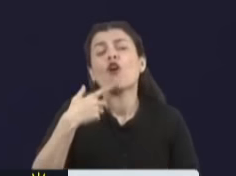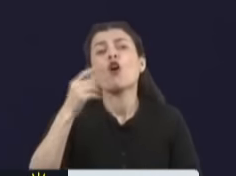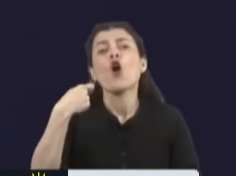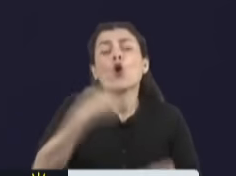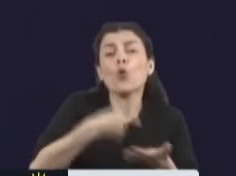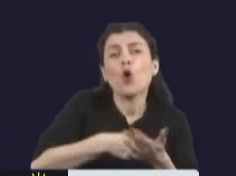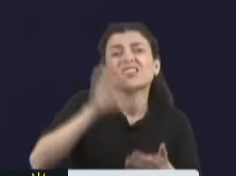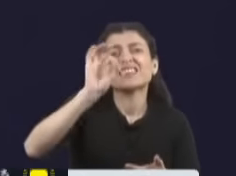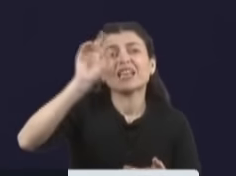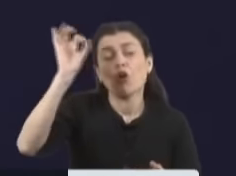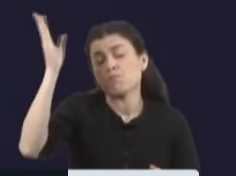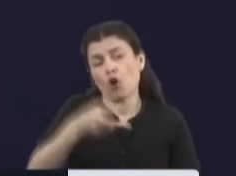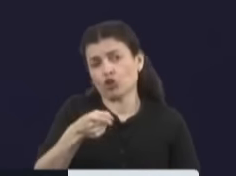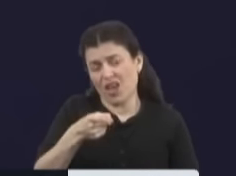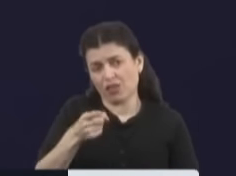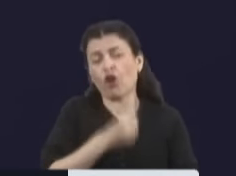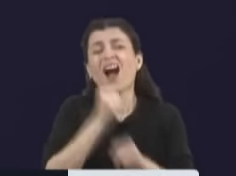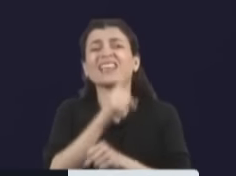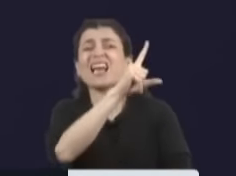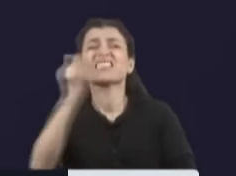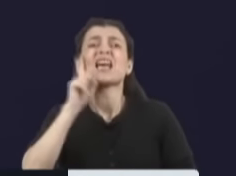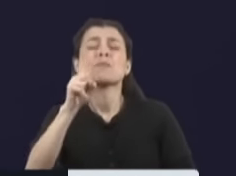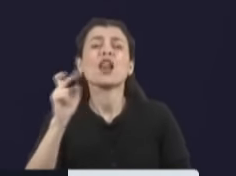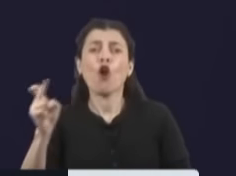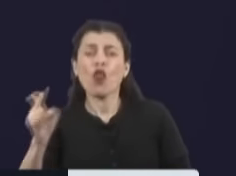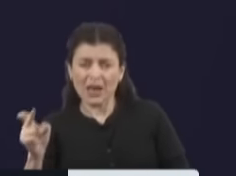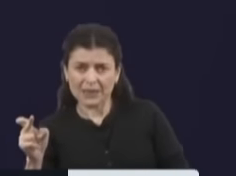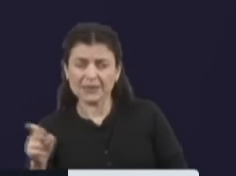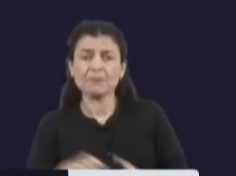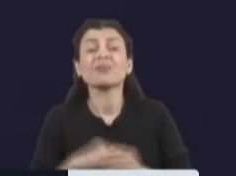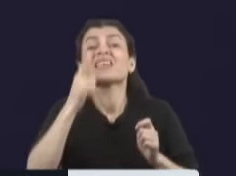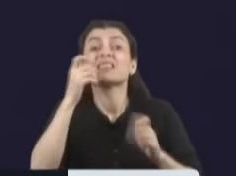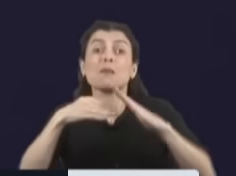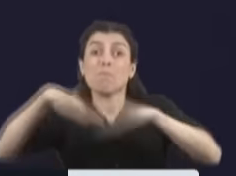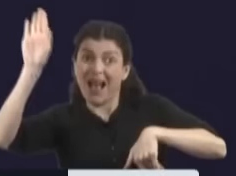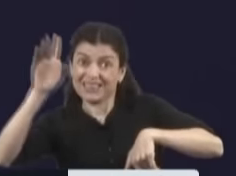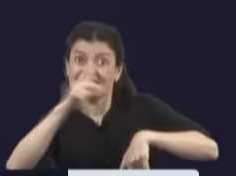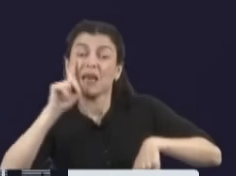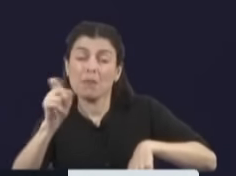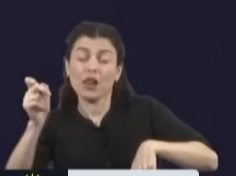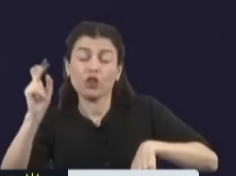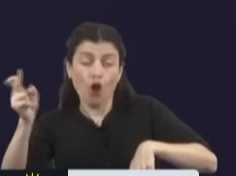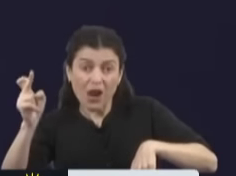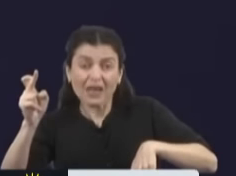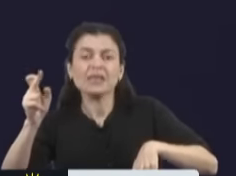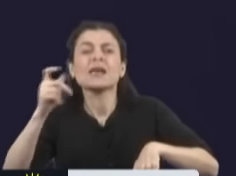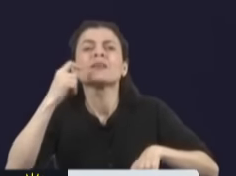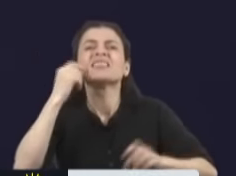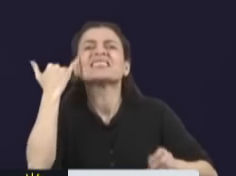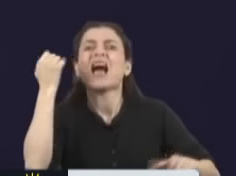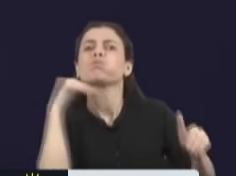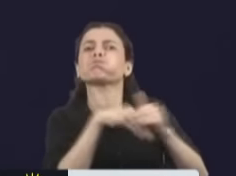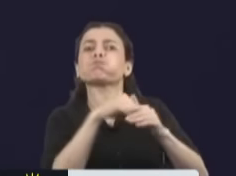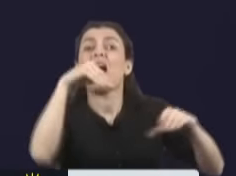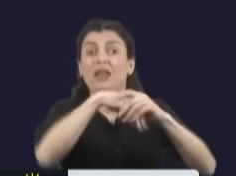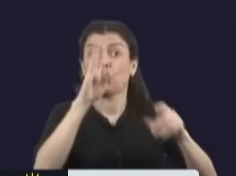000 y para montos mayores a estos $1,000 eh depositados en cuentas especiales